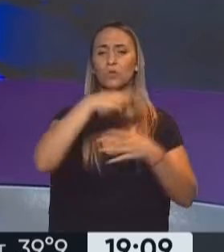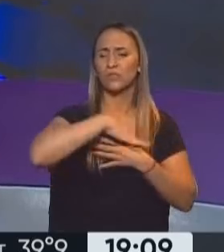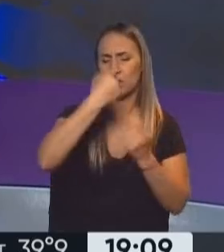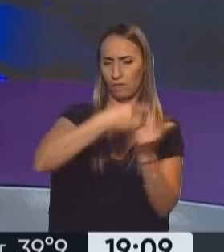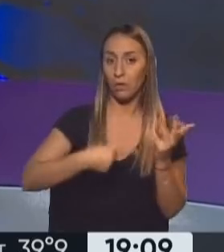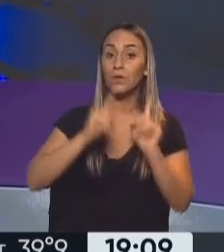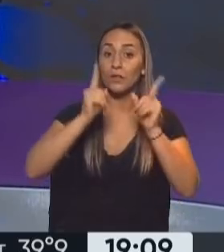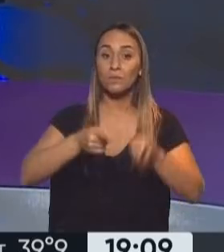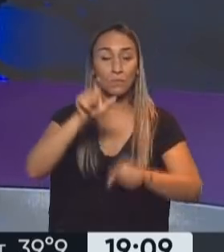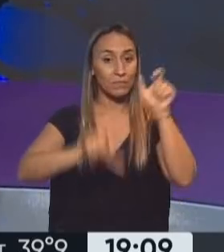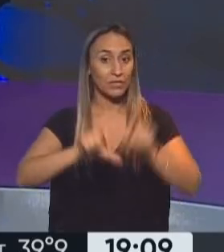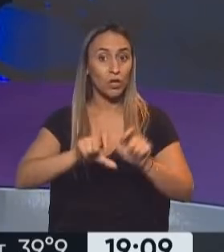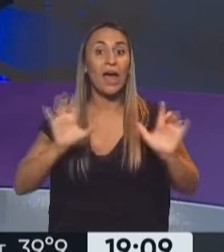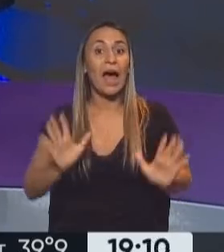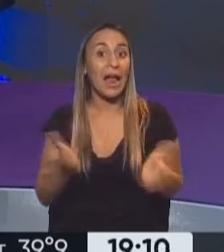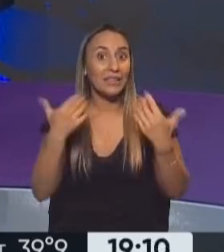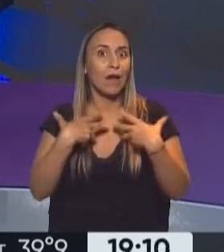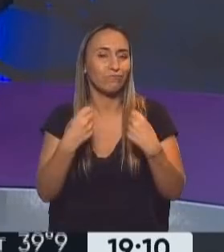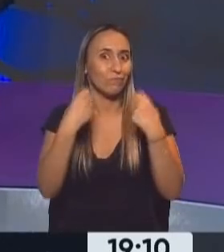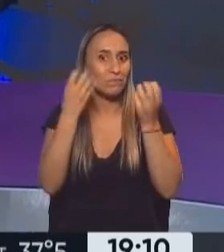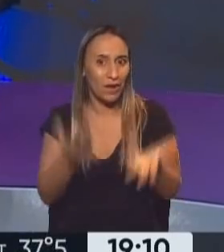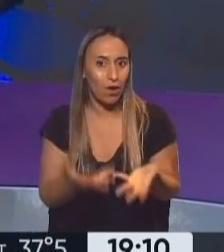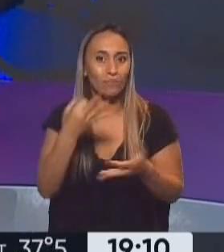recuperados son las personas que han recibido la alta médica,